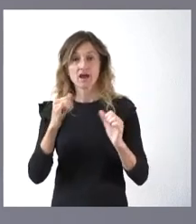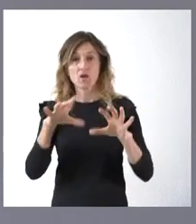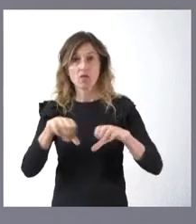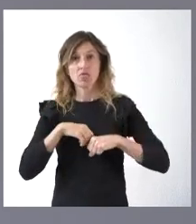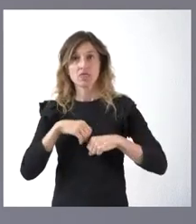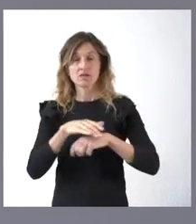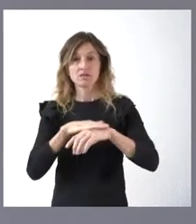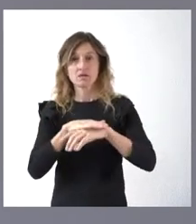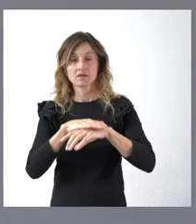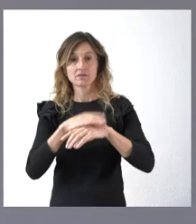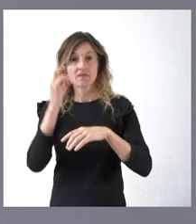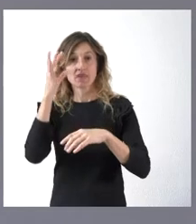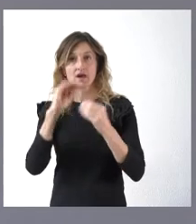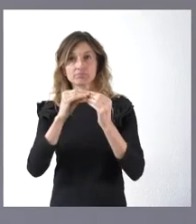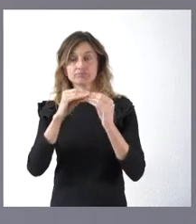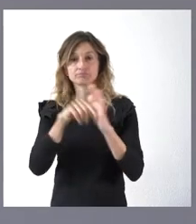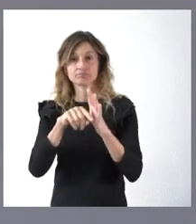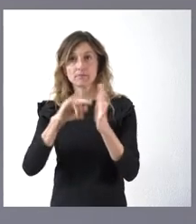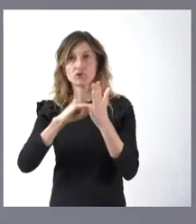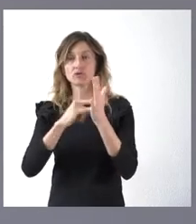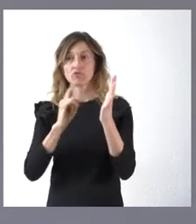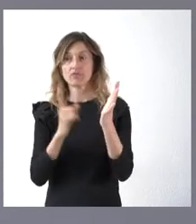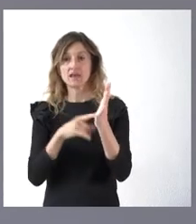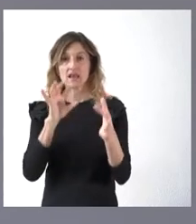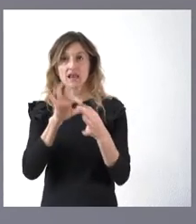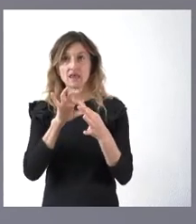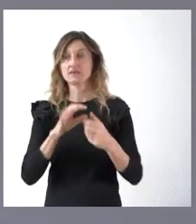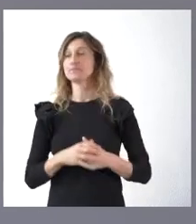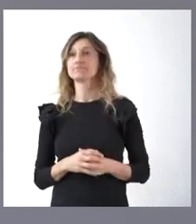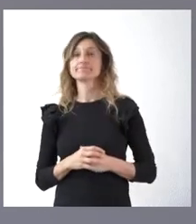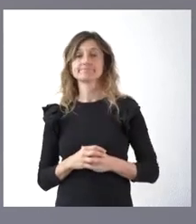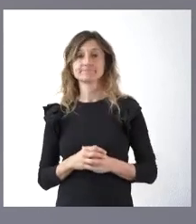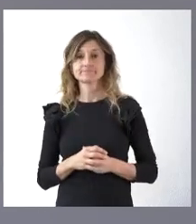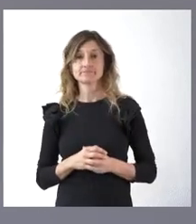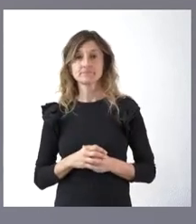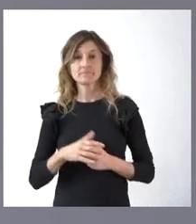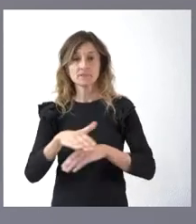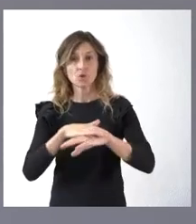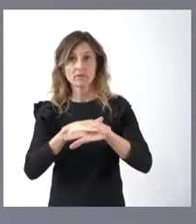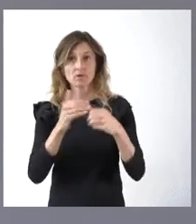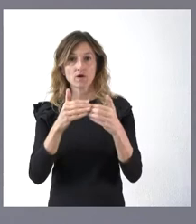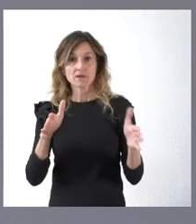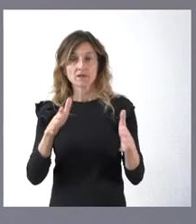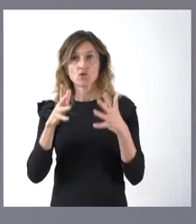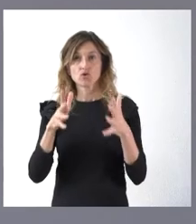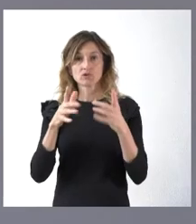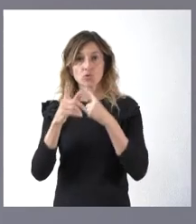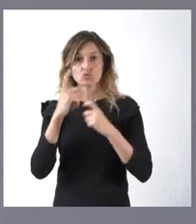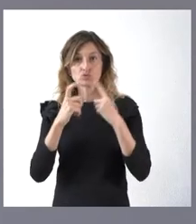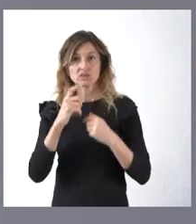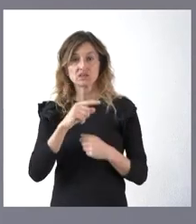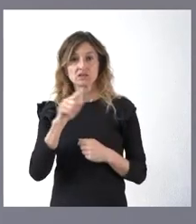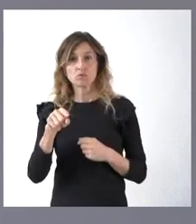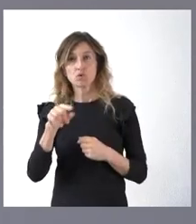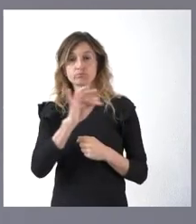anunció esa idea y el proyecto de ley llegó aparejado pues el paso por el gobierno abierto por el consejo consultivo por el consejo